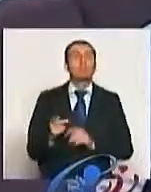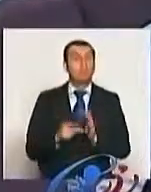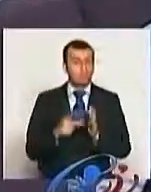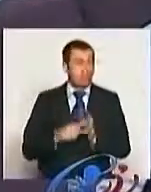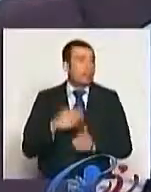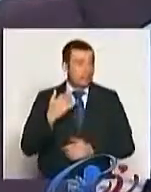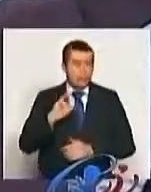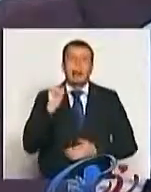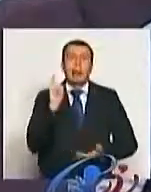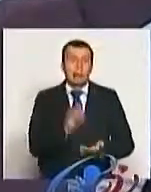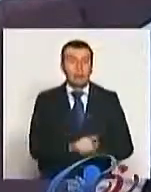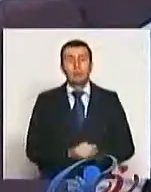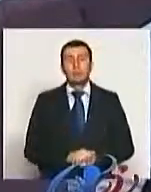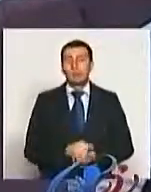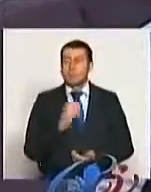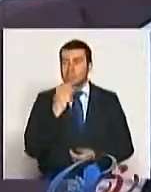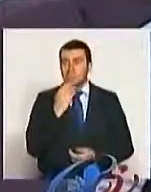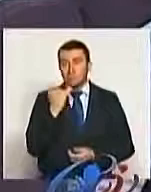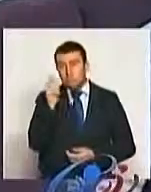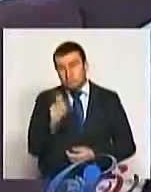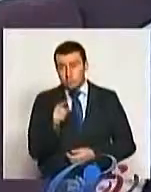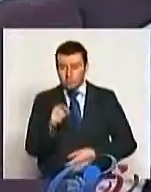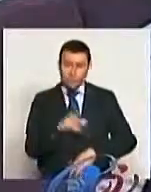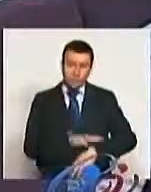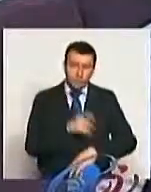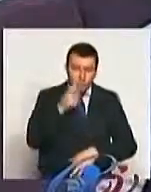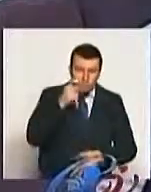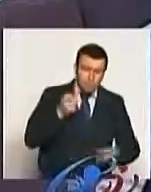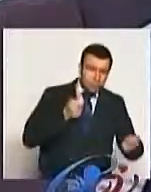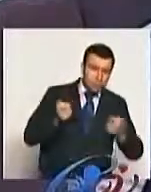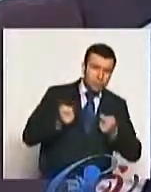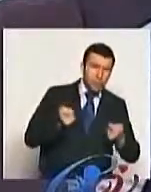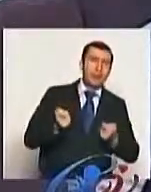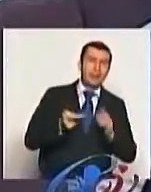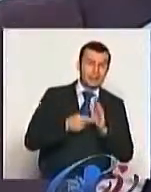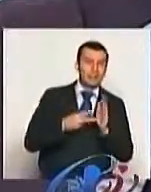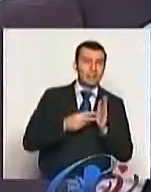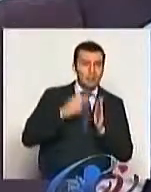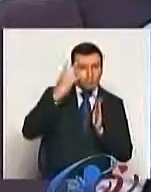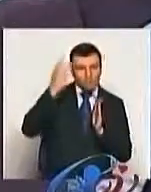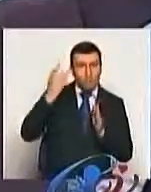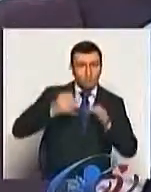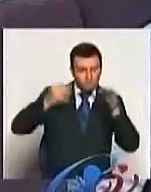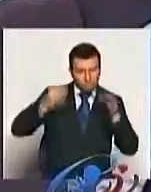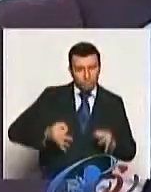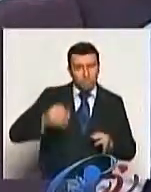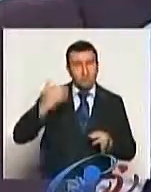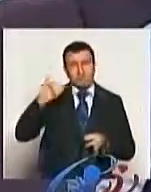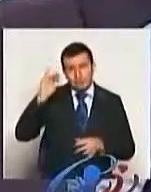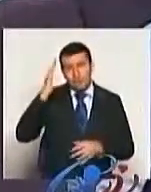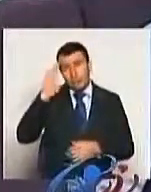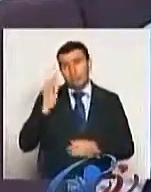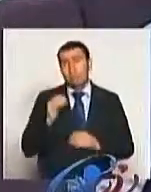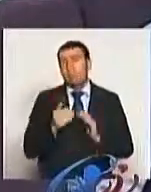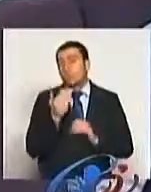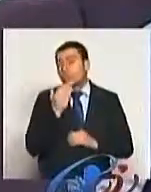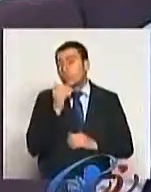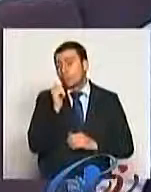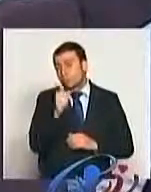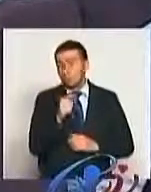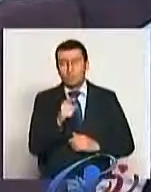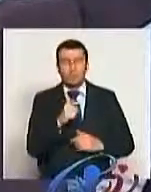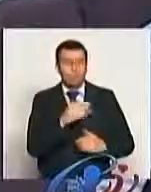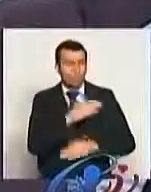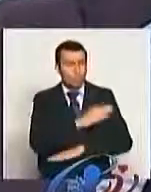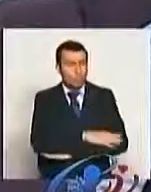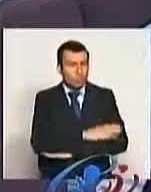un medicamento, cuando un médico hace un diagnóstico, tiene una razón de ser. Entonces ustedes sean un poco más juiciosos